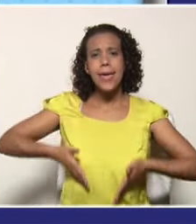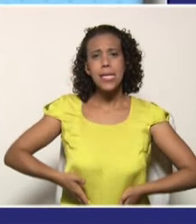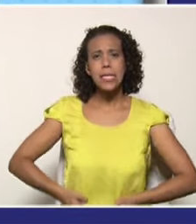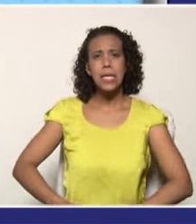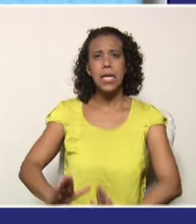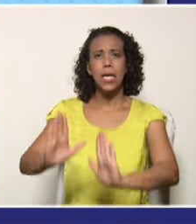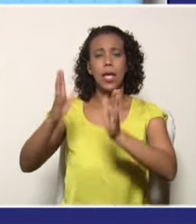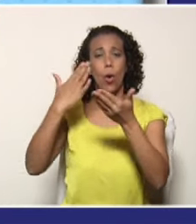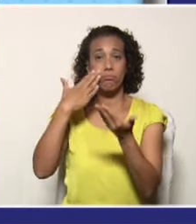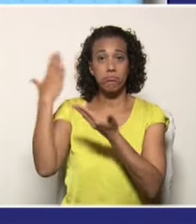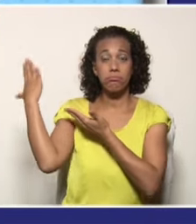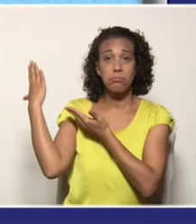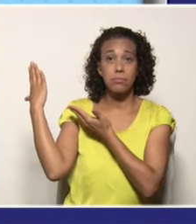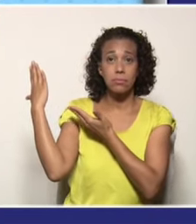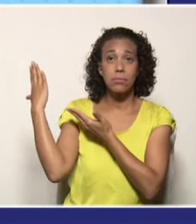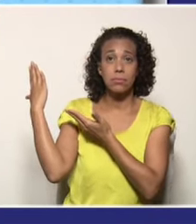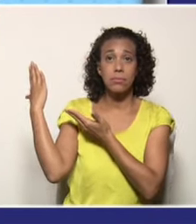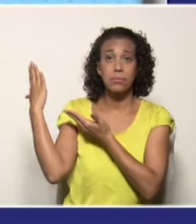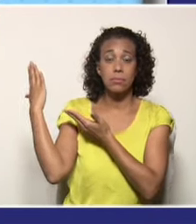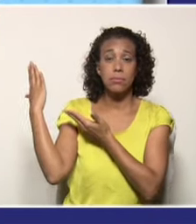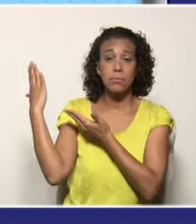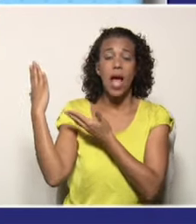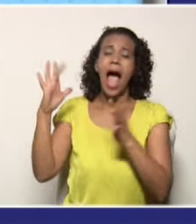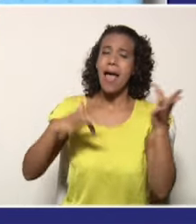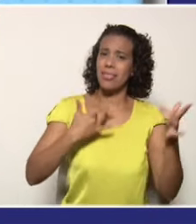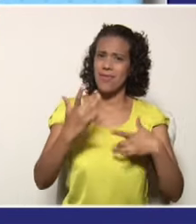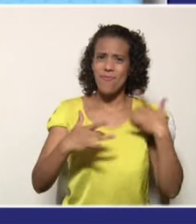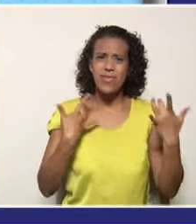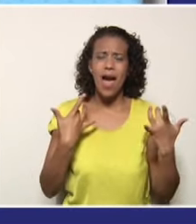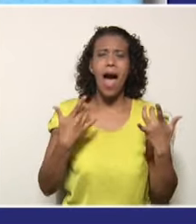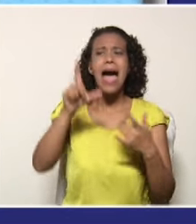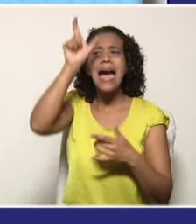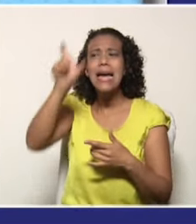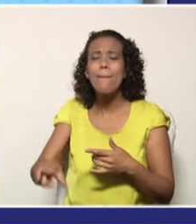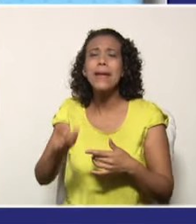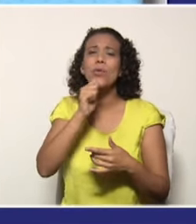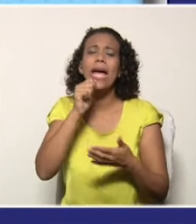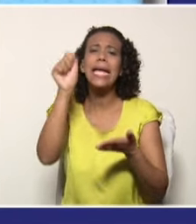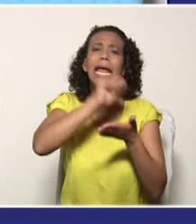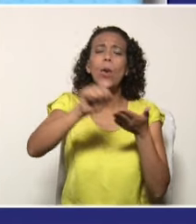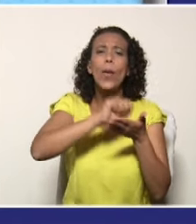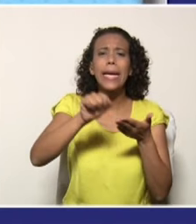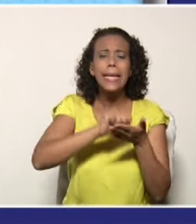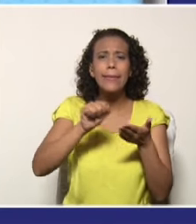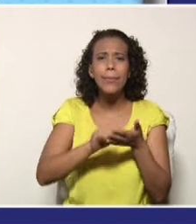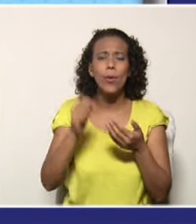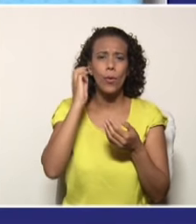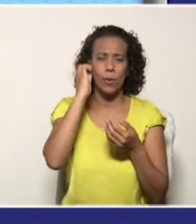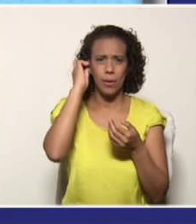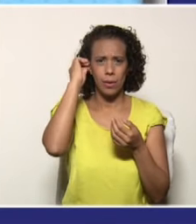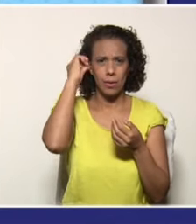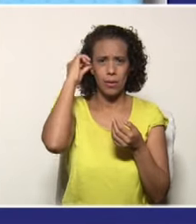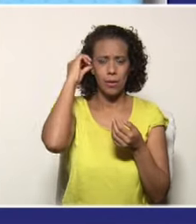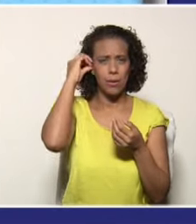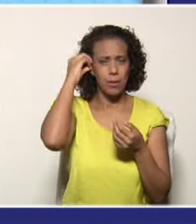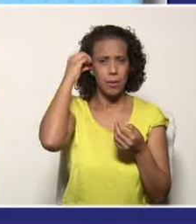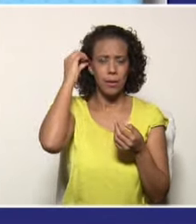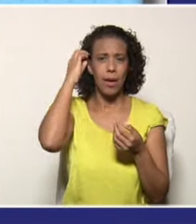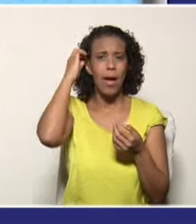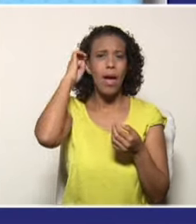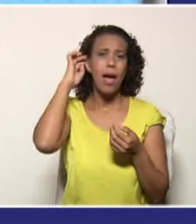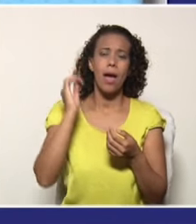de Andrés Eloy Blanco. Tus actividades es las biografías, vas a buscar en el diccionario las palabras desconocidas, vas